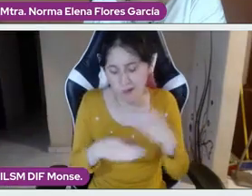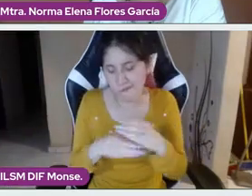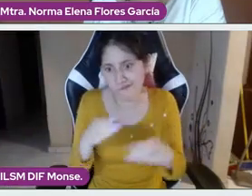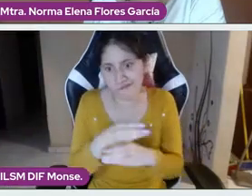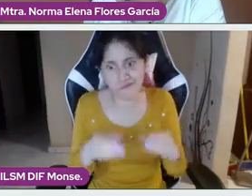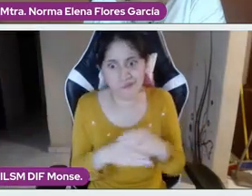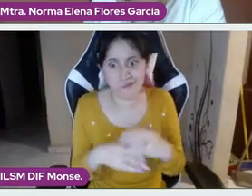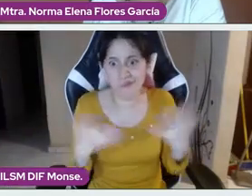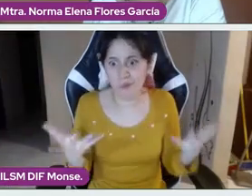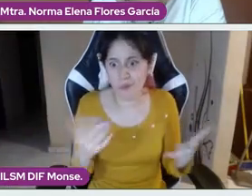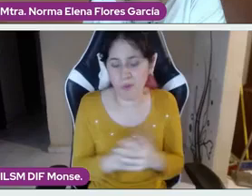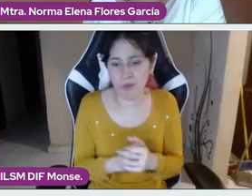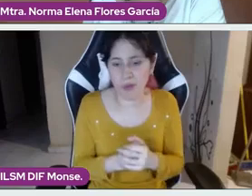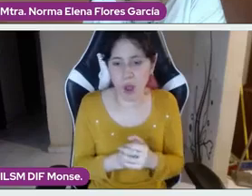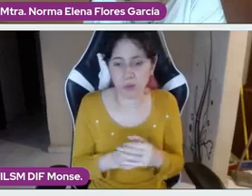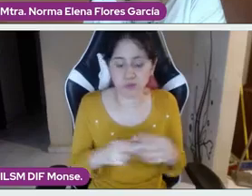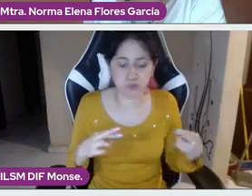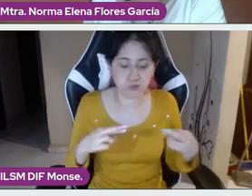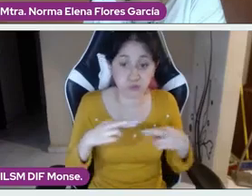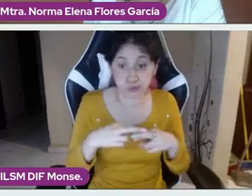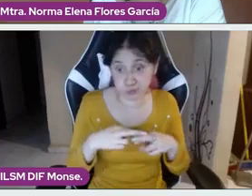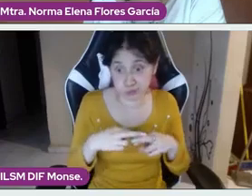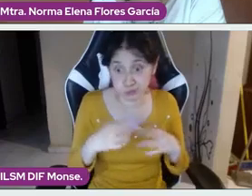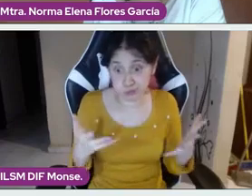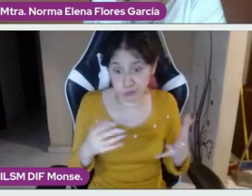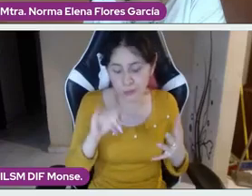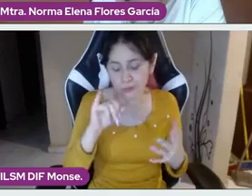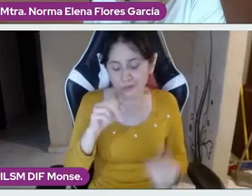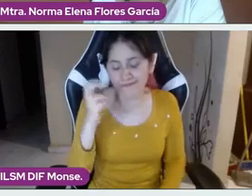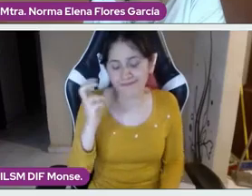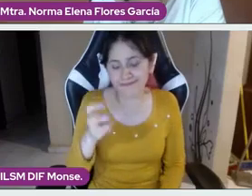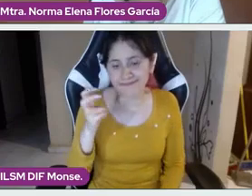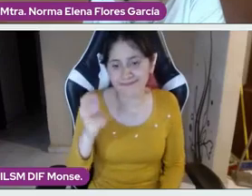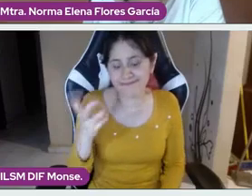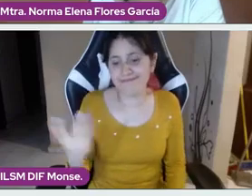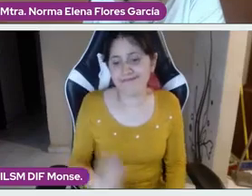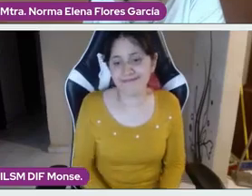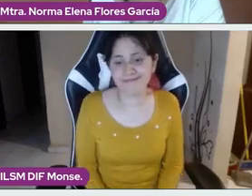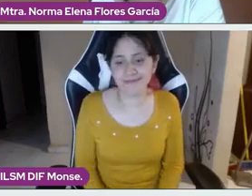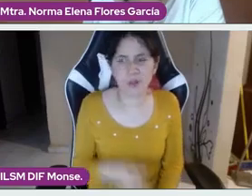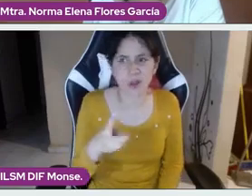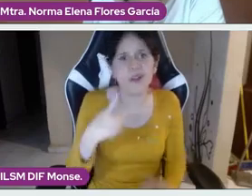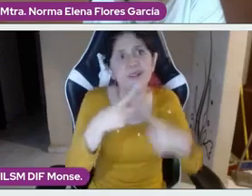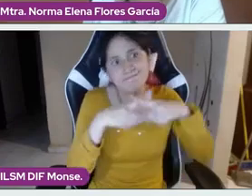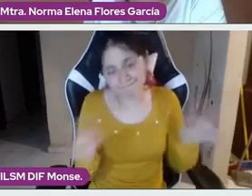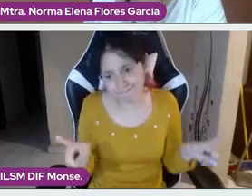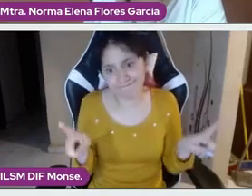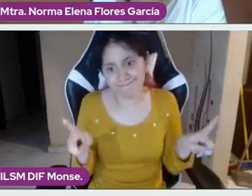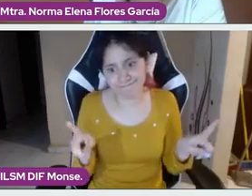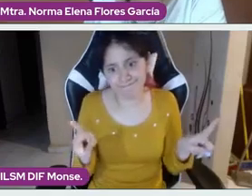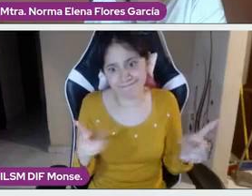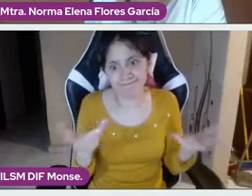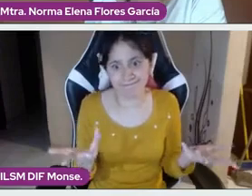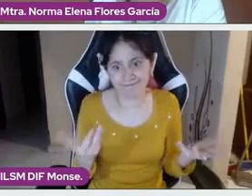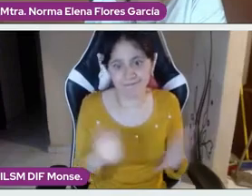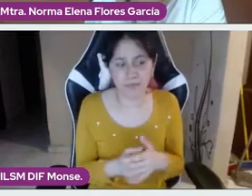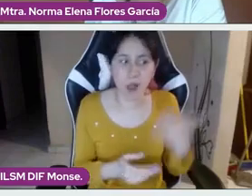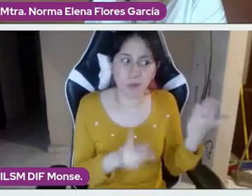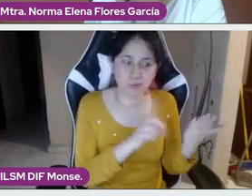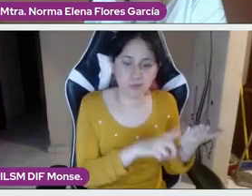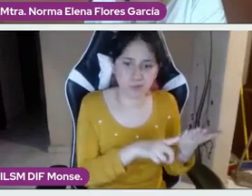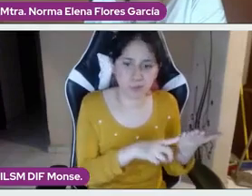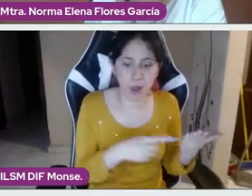con vínculos, que tiene que ver, entonces sí, por supuesto, es que sí es totalmente diferente que cuando tú